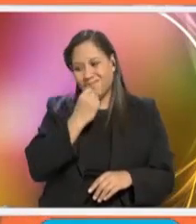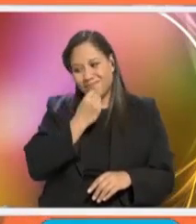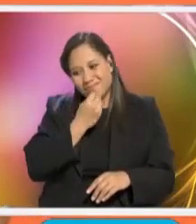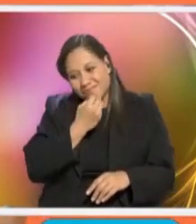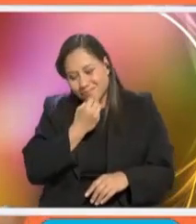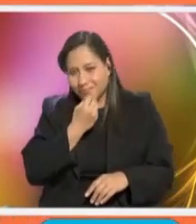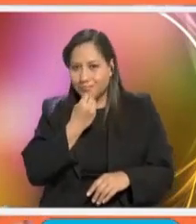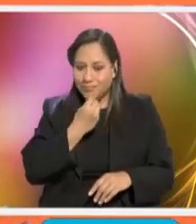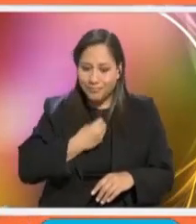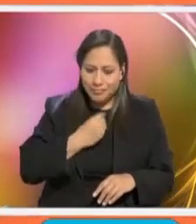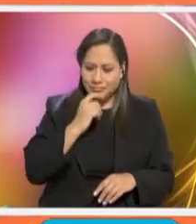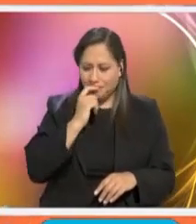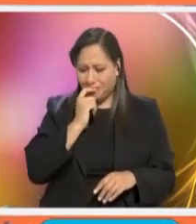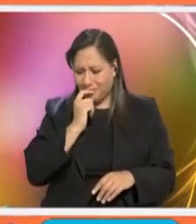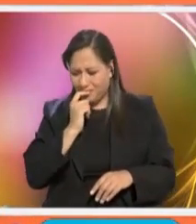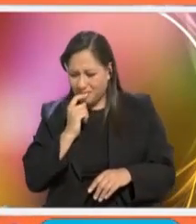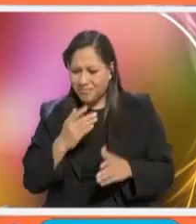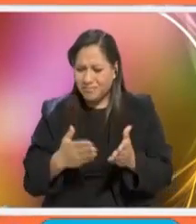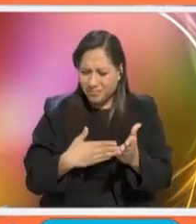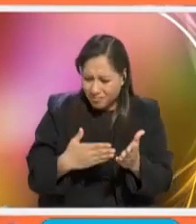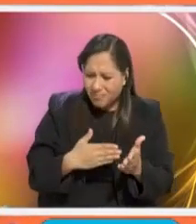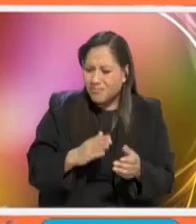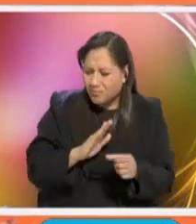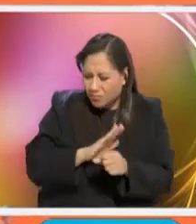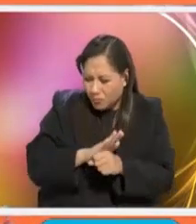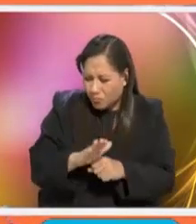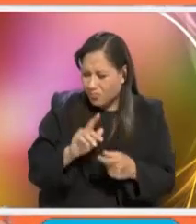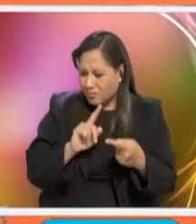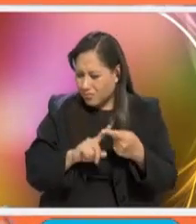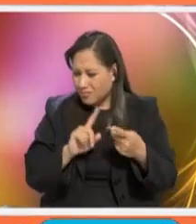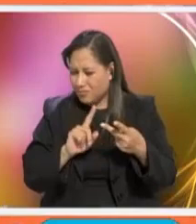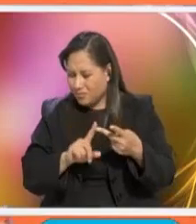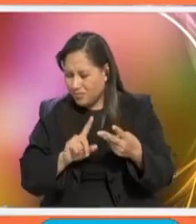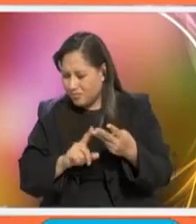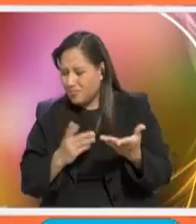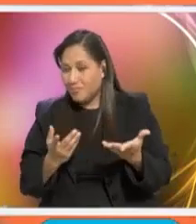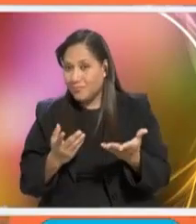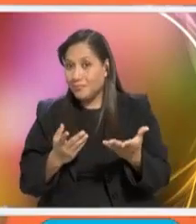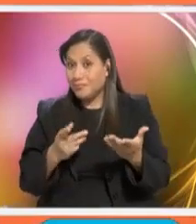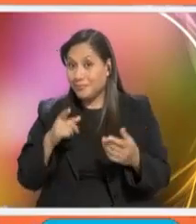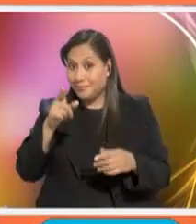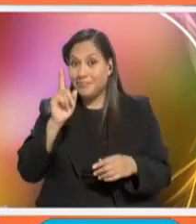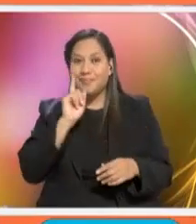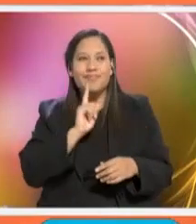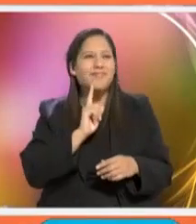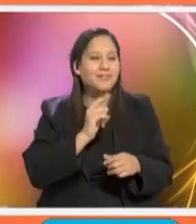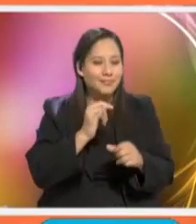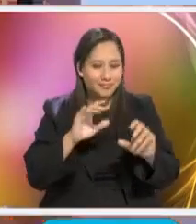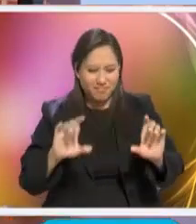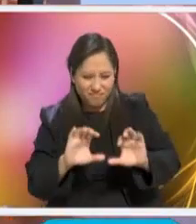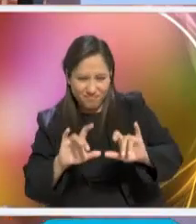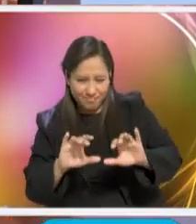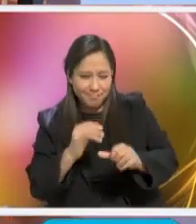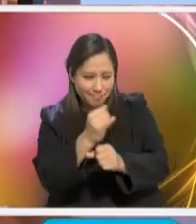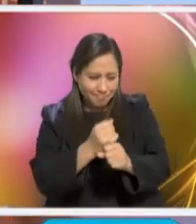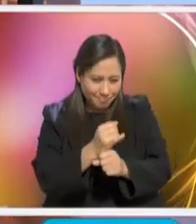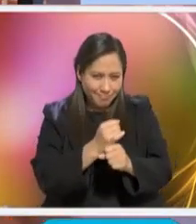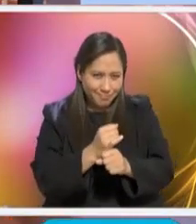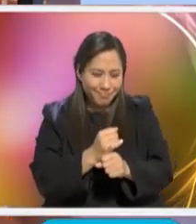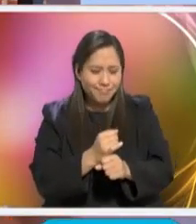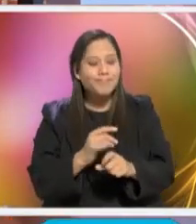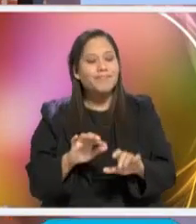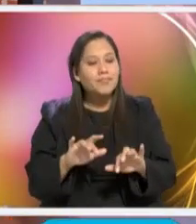Empezó a pensar, bueno, ¿qué podemos hacer? Y se le ocurrió hacer una pequeña investigación,